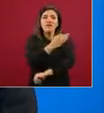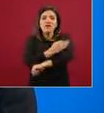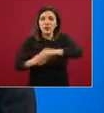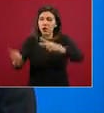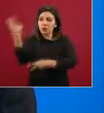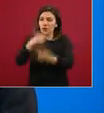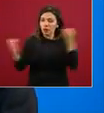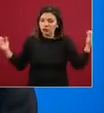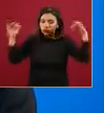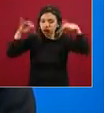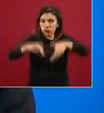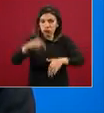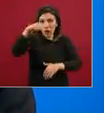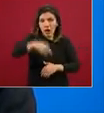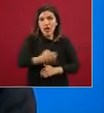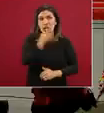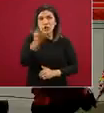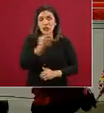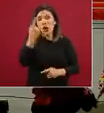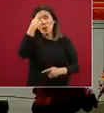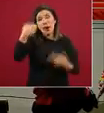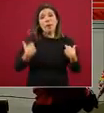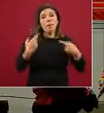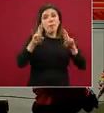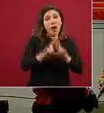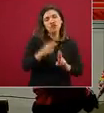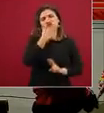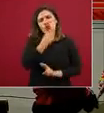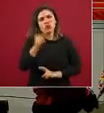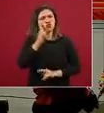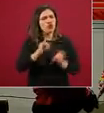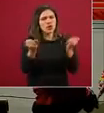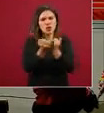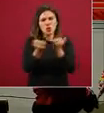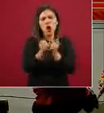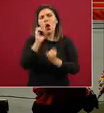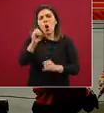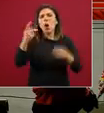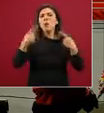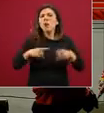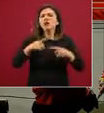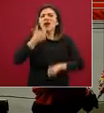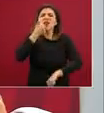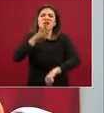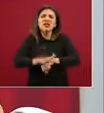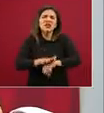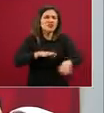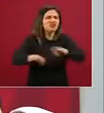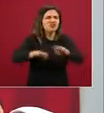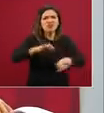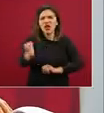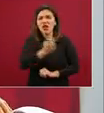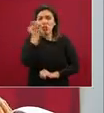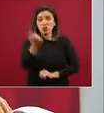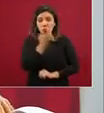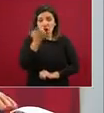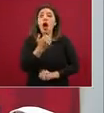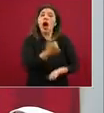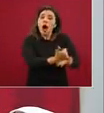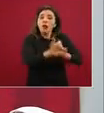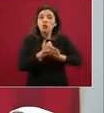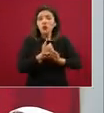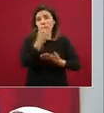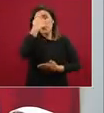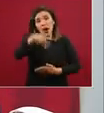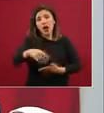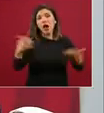familia, maestras y maestros, así como personal administrativo, nos